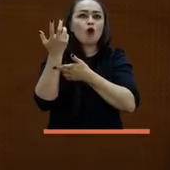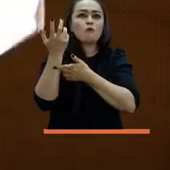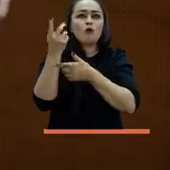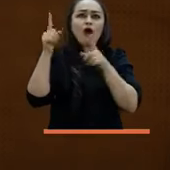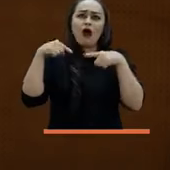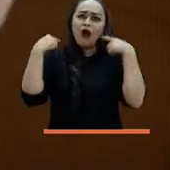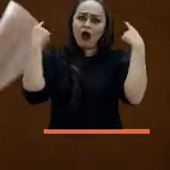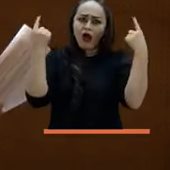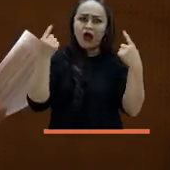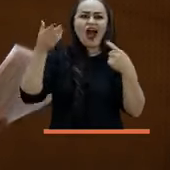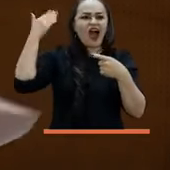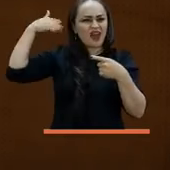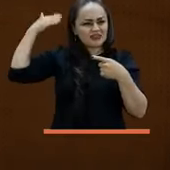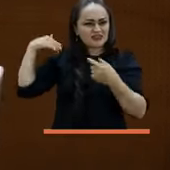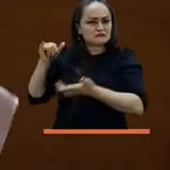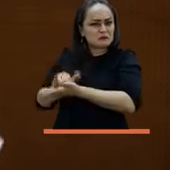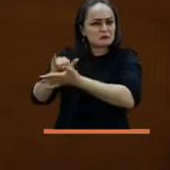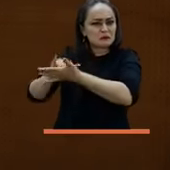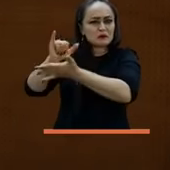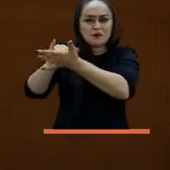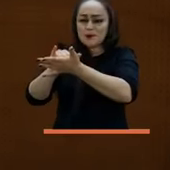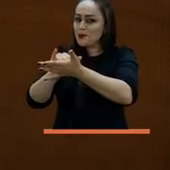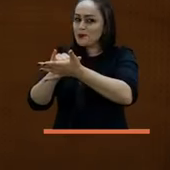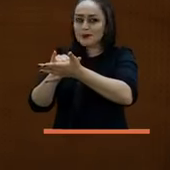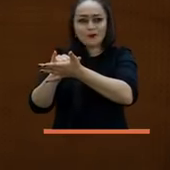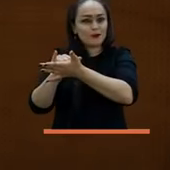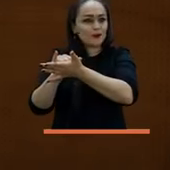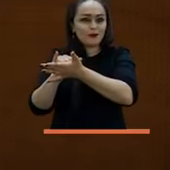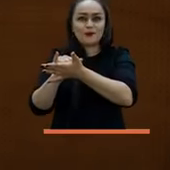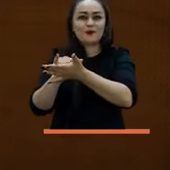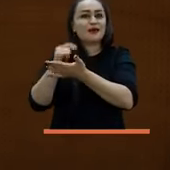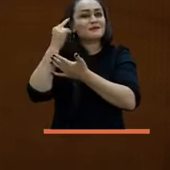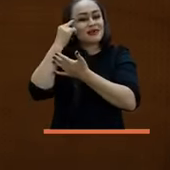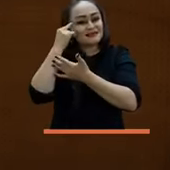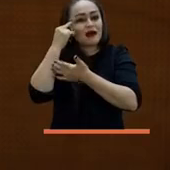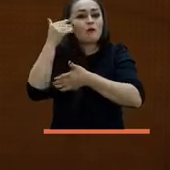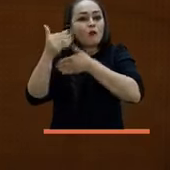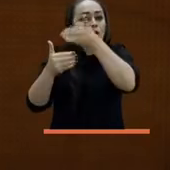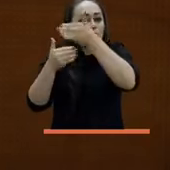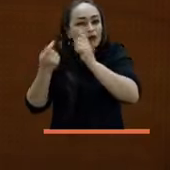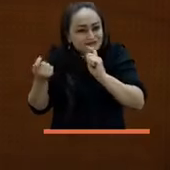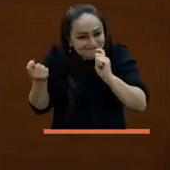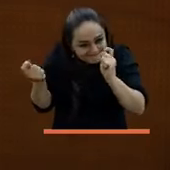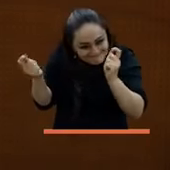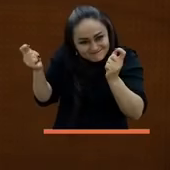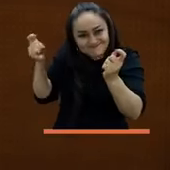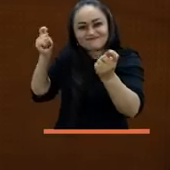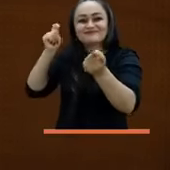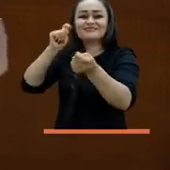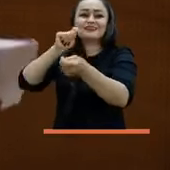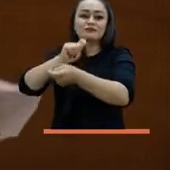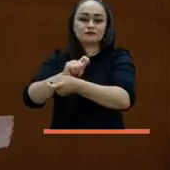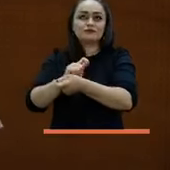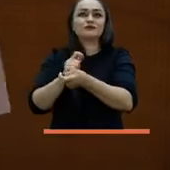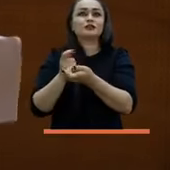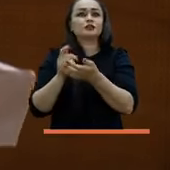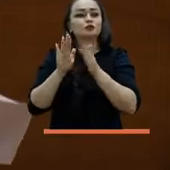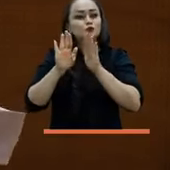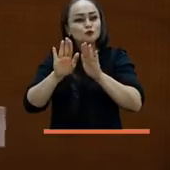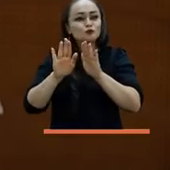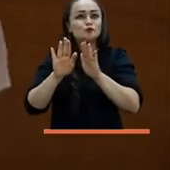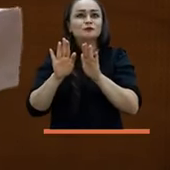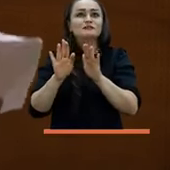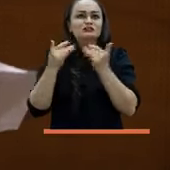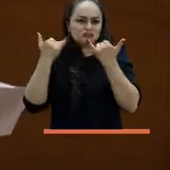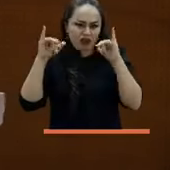que conocíamos sino que es un ejercicio para transformarnos para volver a construir sobre lo